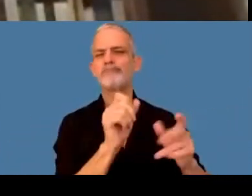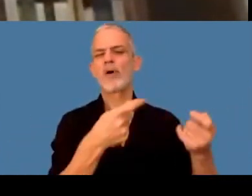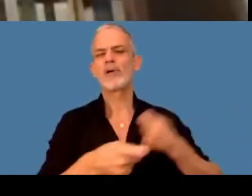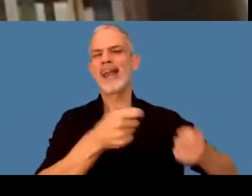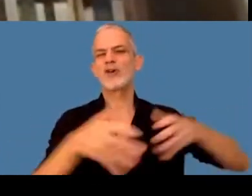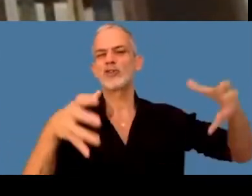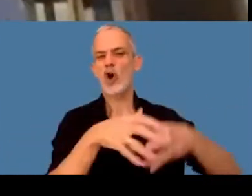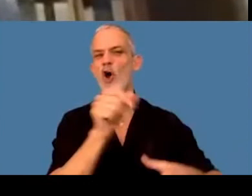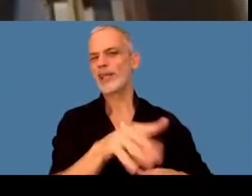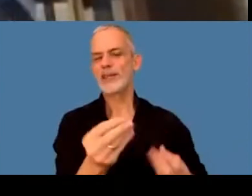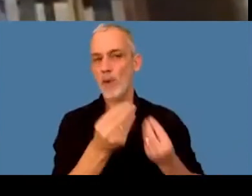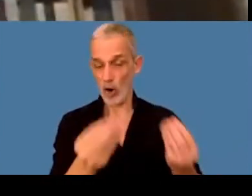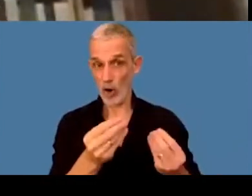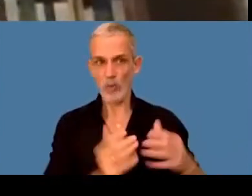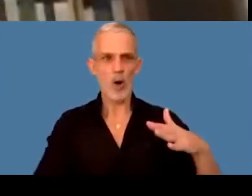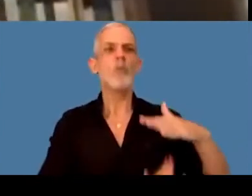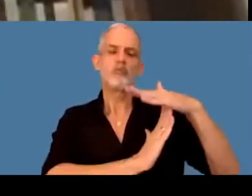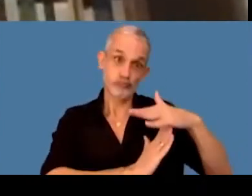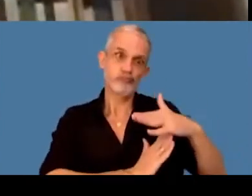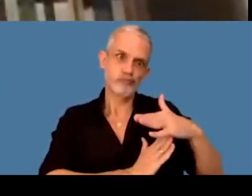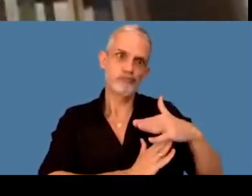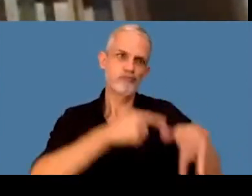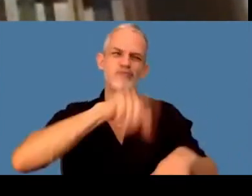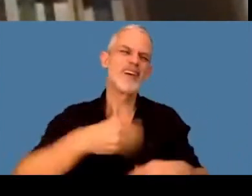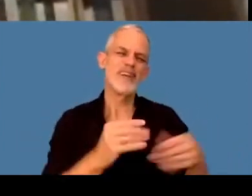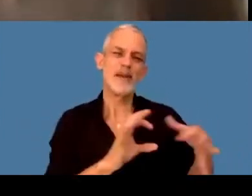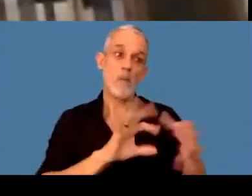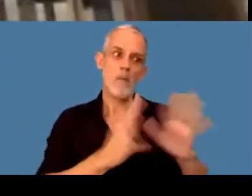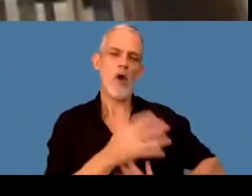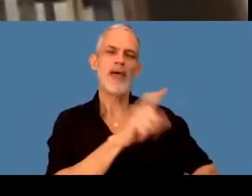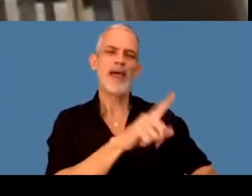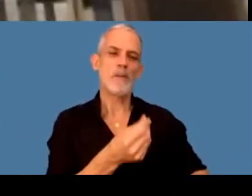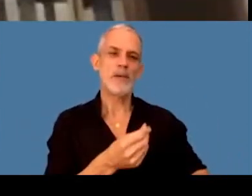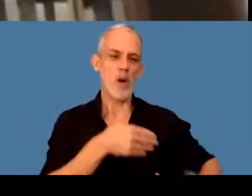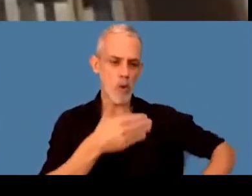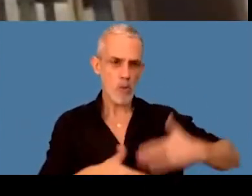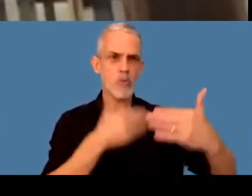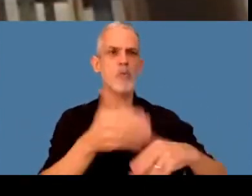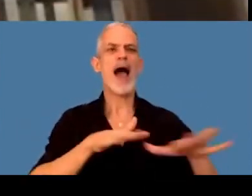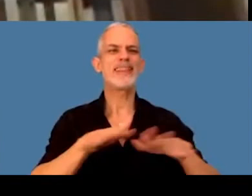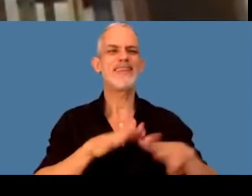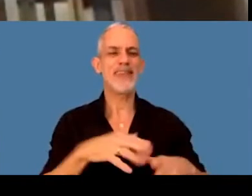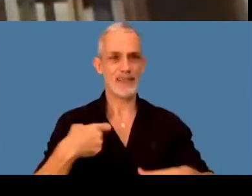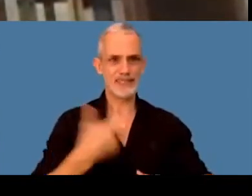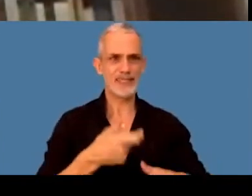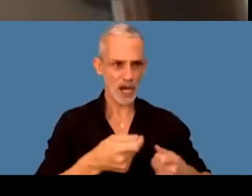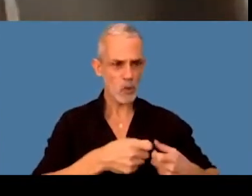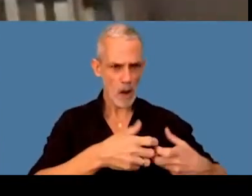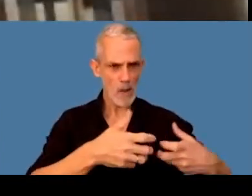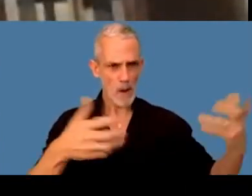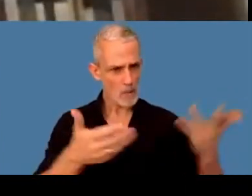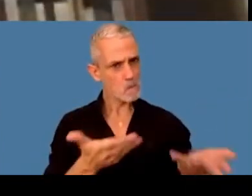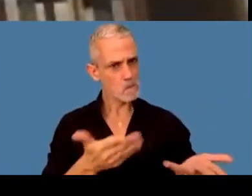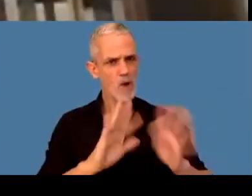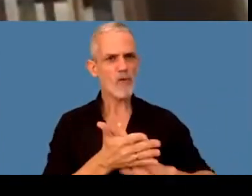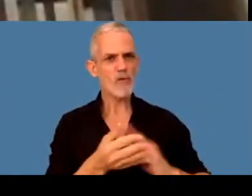colectiva centralizada como consecuencia de ese modelo, un crecimiento de la actividad sindical, un modelo de